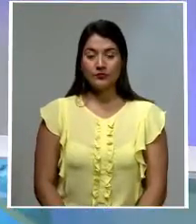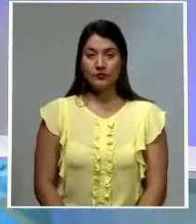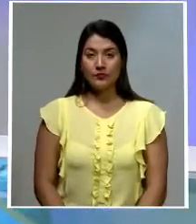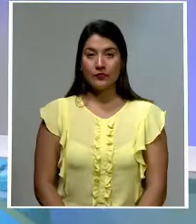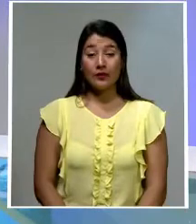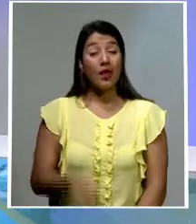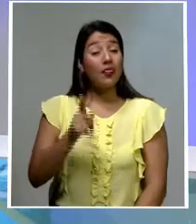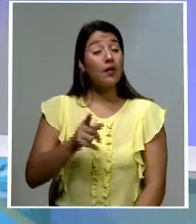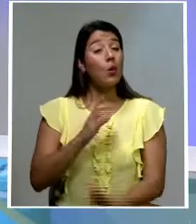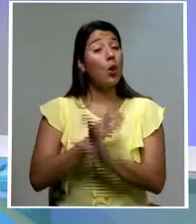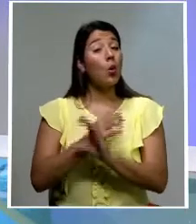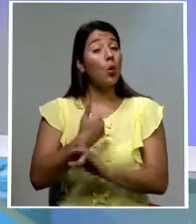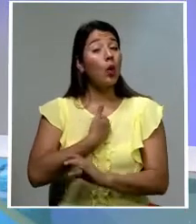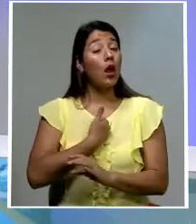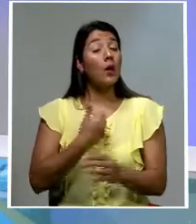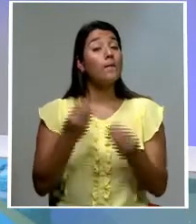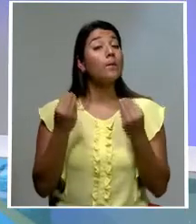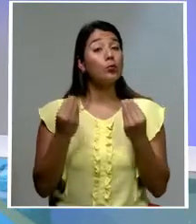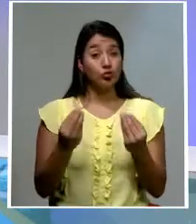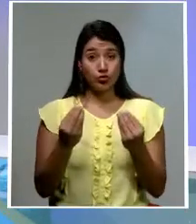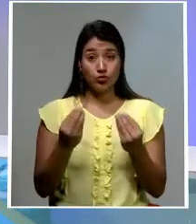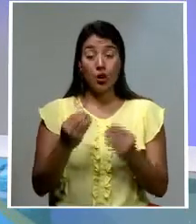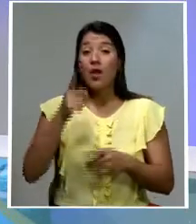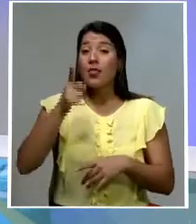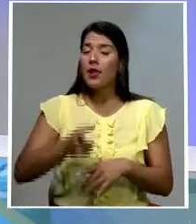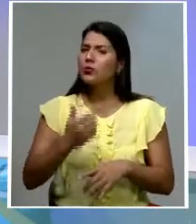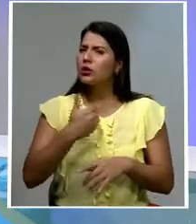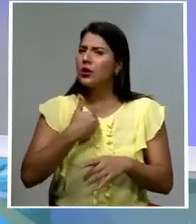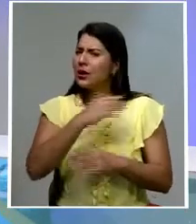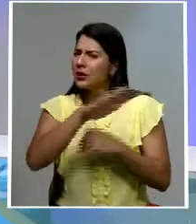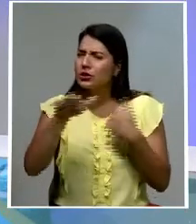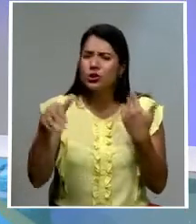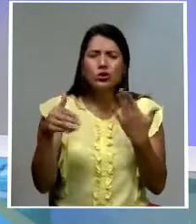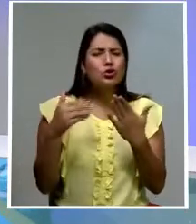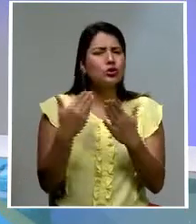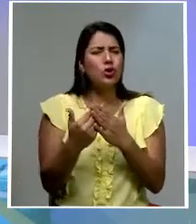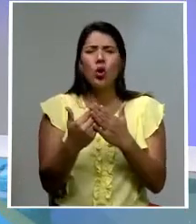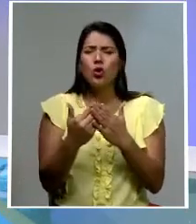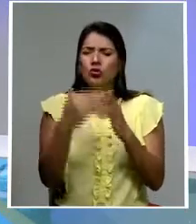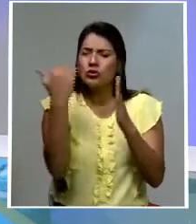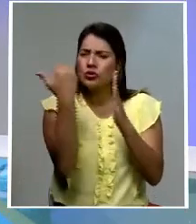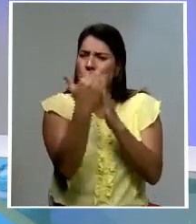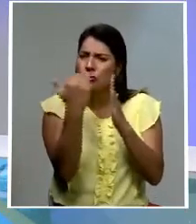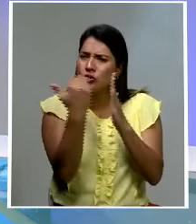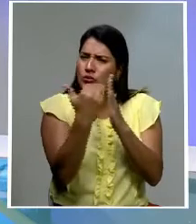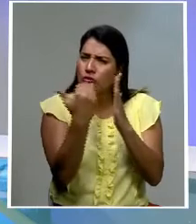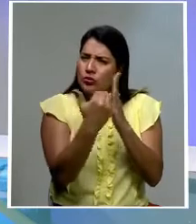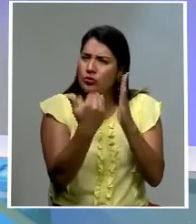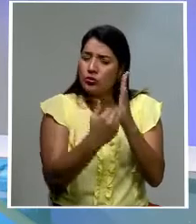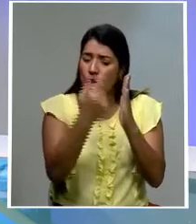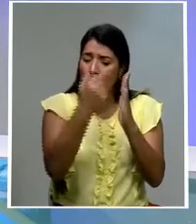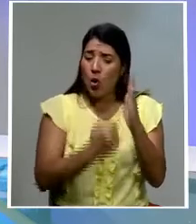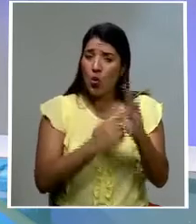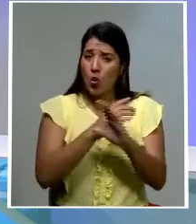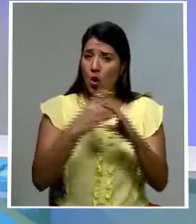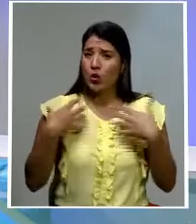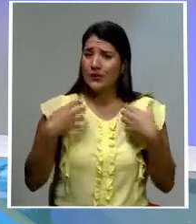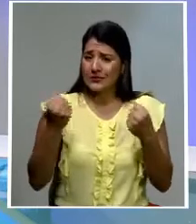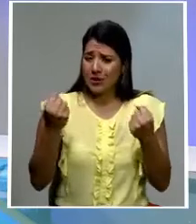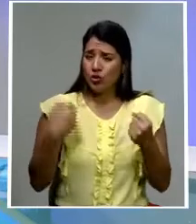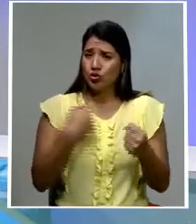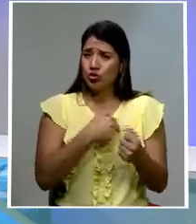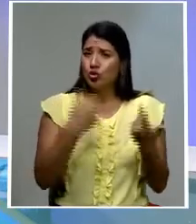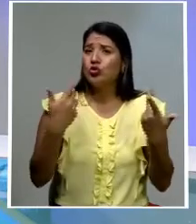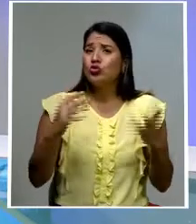Hay que cuidarse mucho, tener todas las medidas que ya conocemos, que hemos repasado durante todo